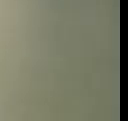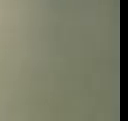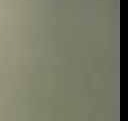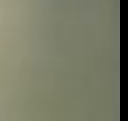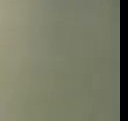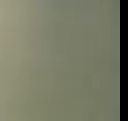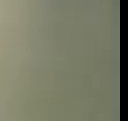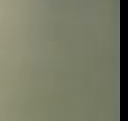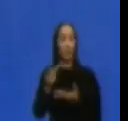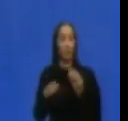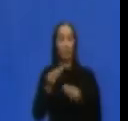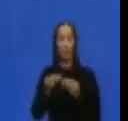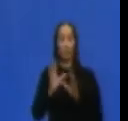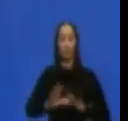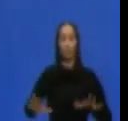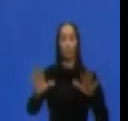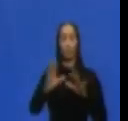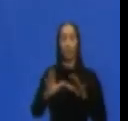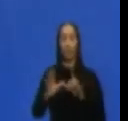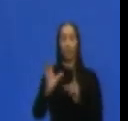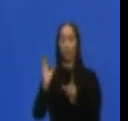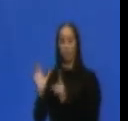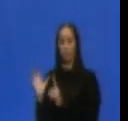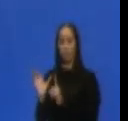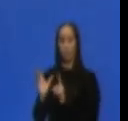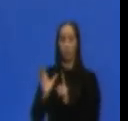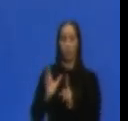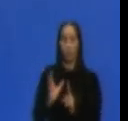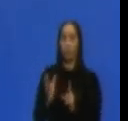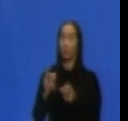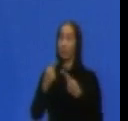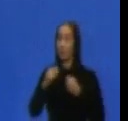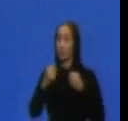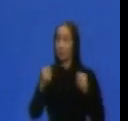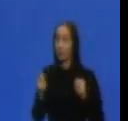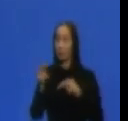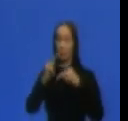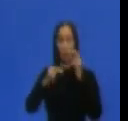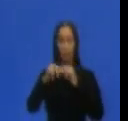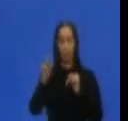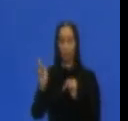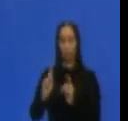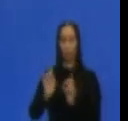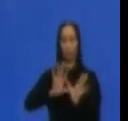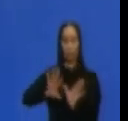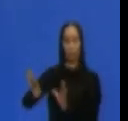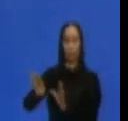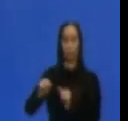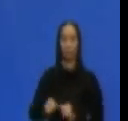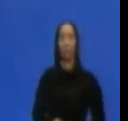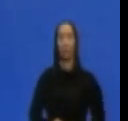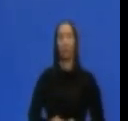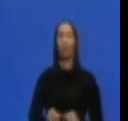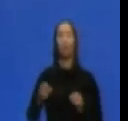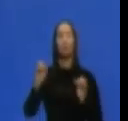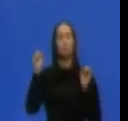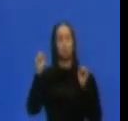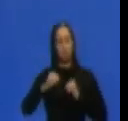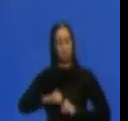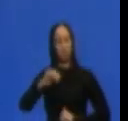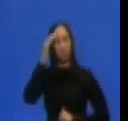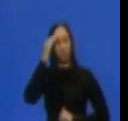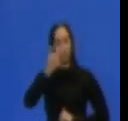reformado que un escenario golpista como el que estaban tratando construir pueda tener éxito de manera que estaremos